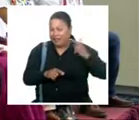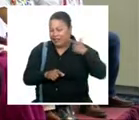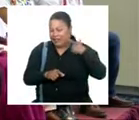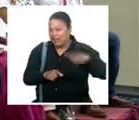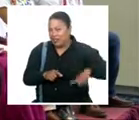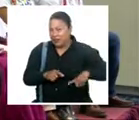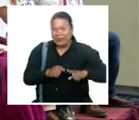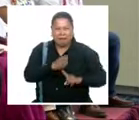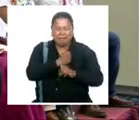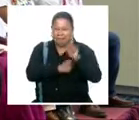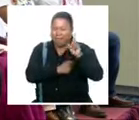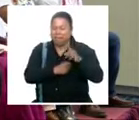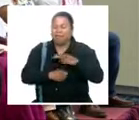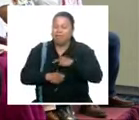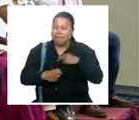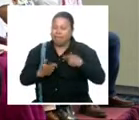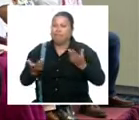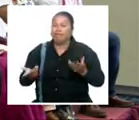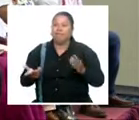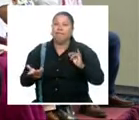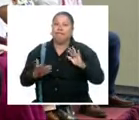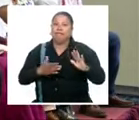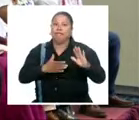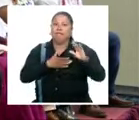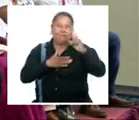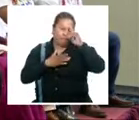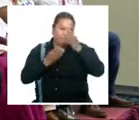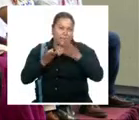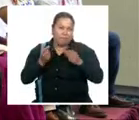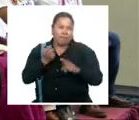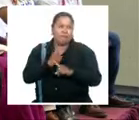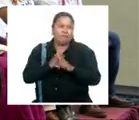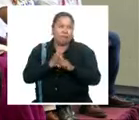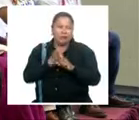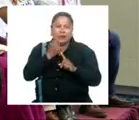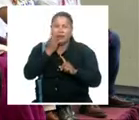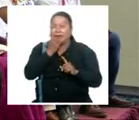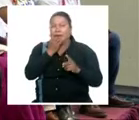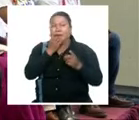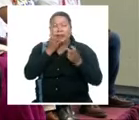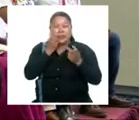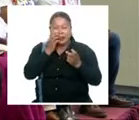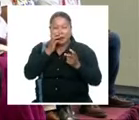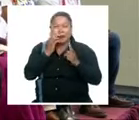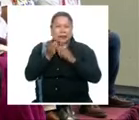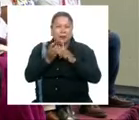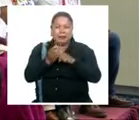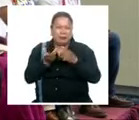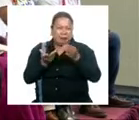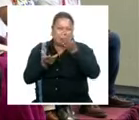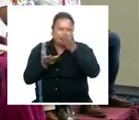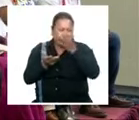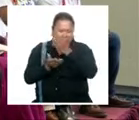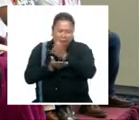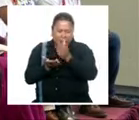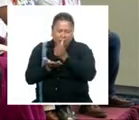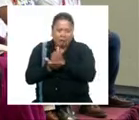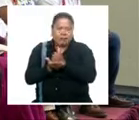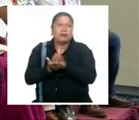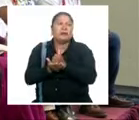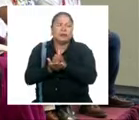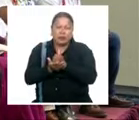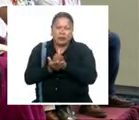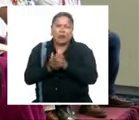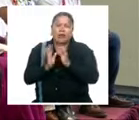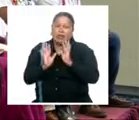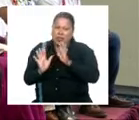nos comprometimos a resolver el problema de la basura, que es todo de la zona metropolitana. Ya tenemos